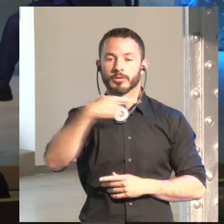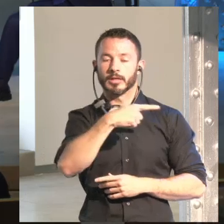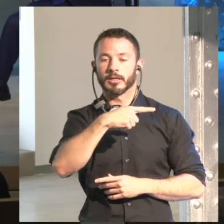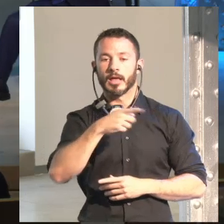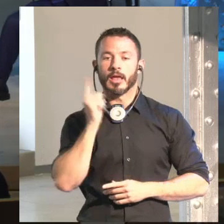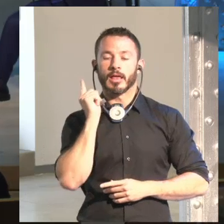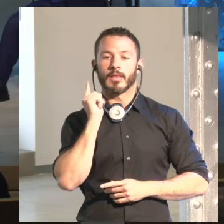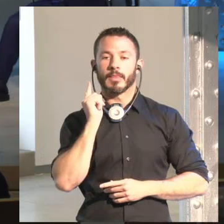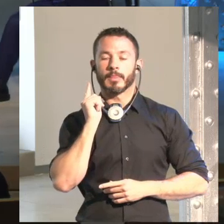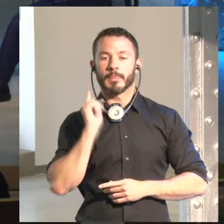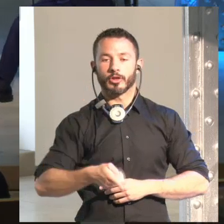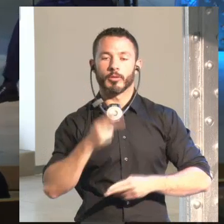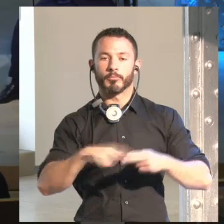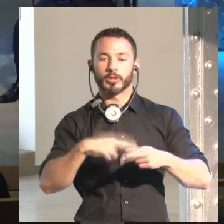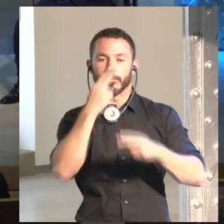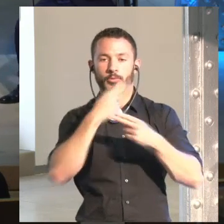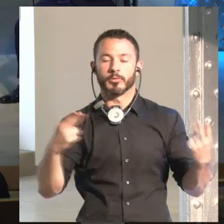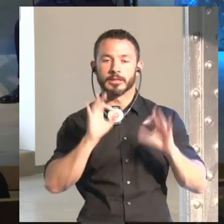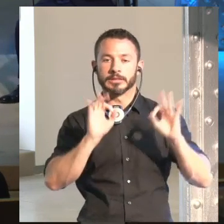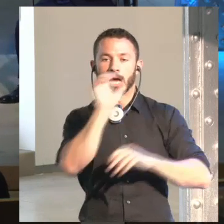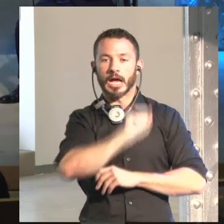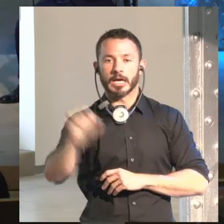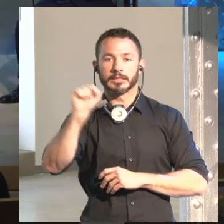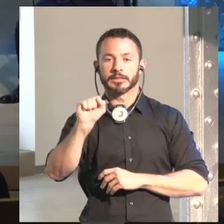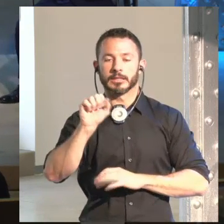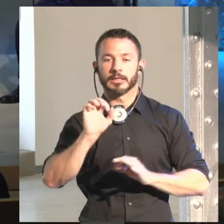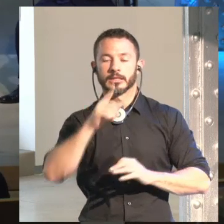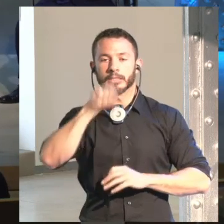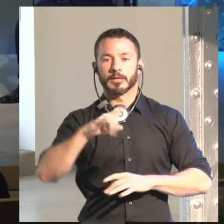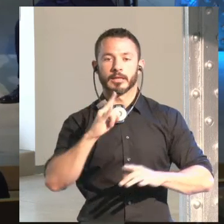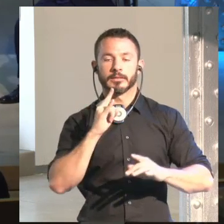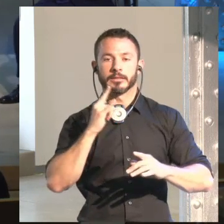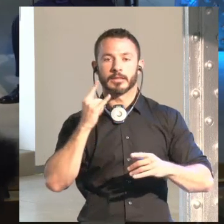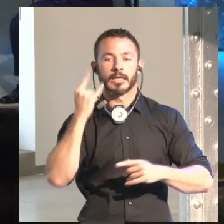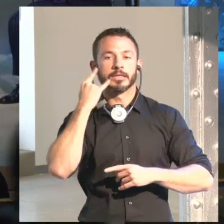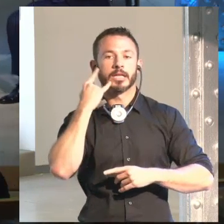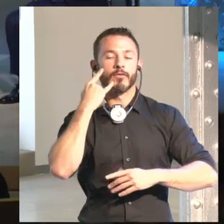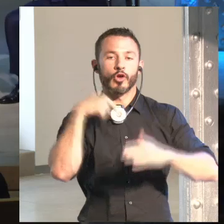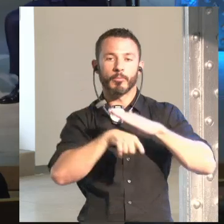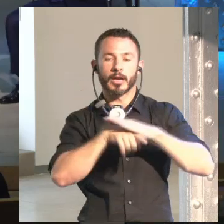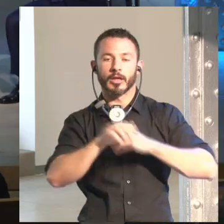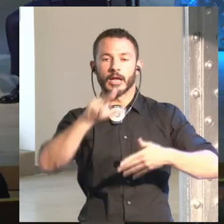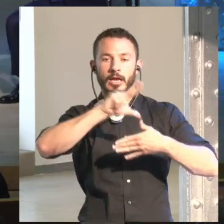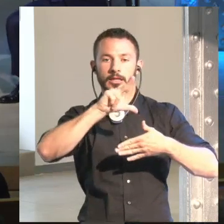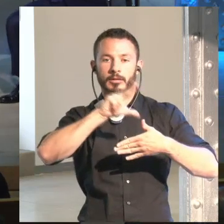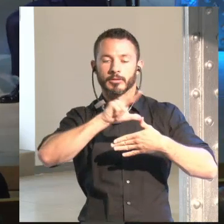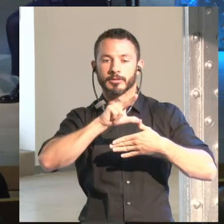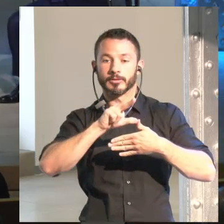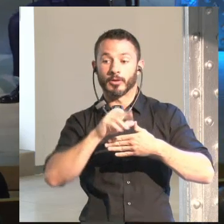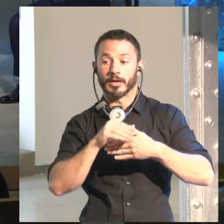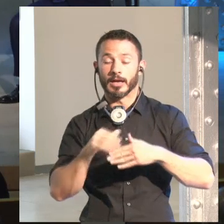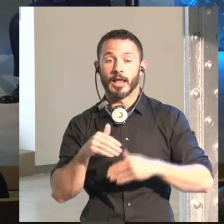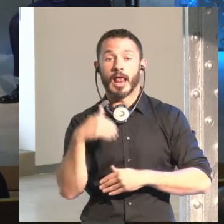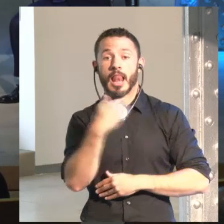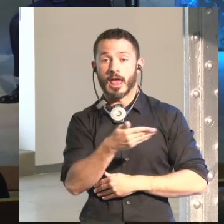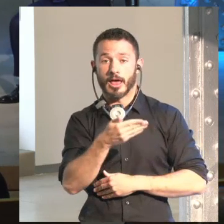que es la Asociación de Operadores de Telecomunicaciones de Latinoamérica. Y a su lado, muy conocido, entonces casi no tengo